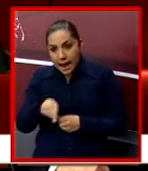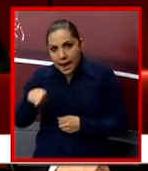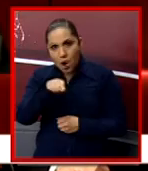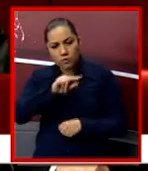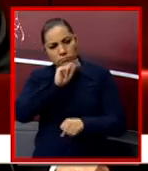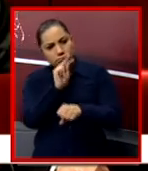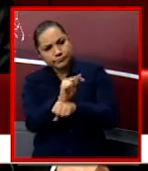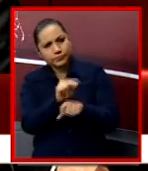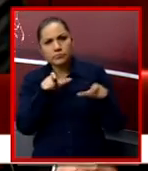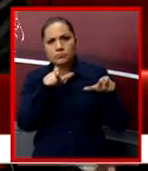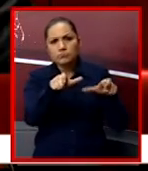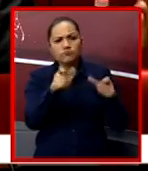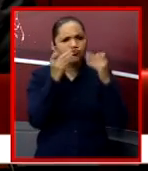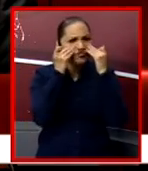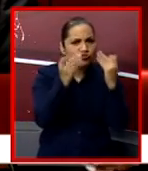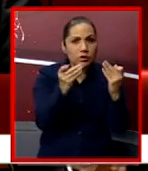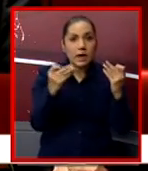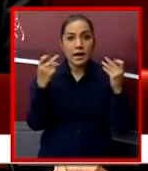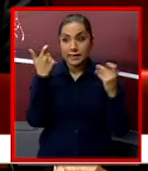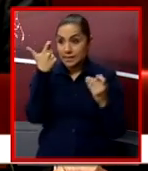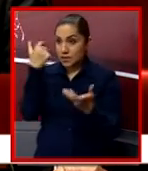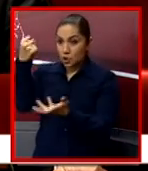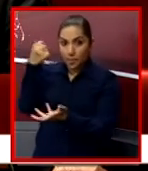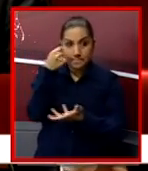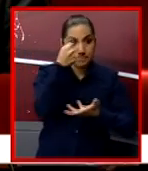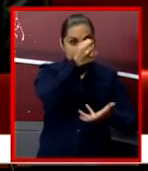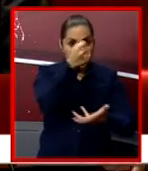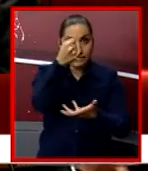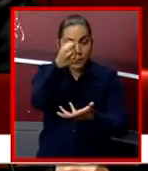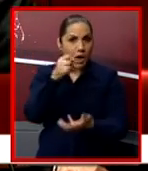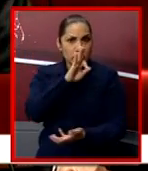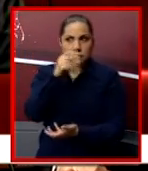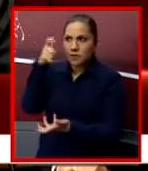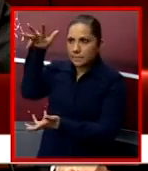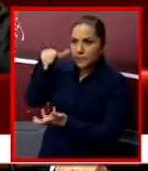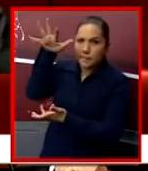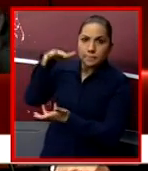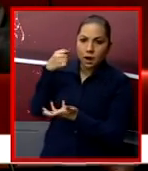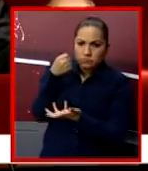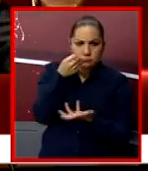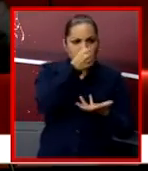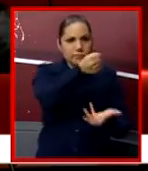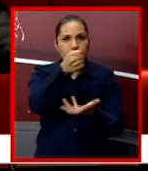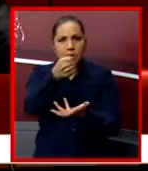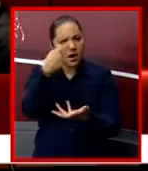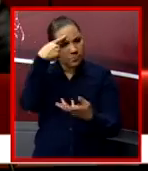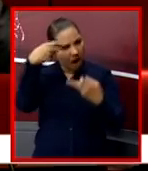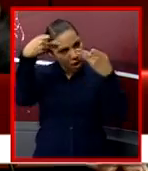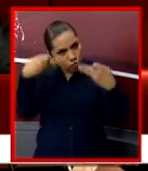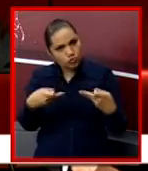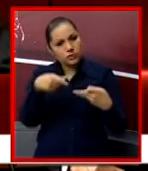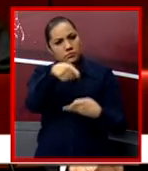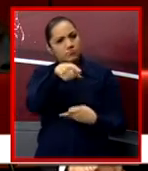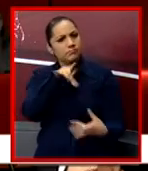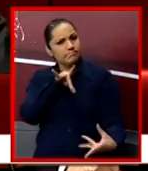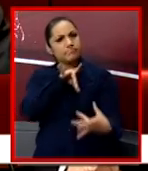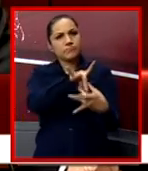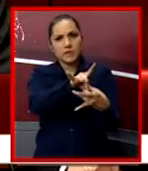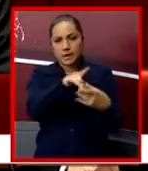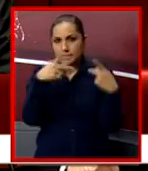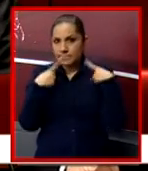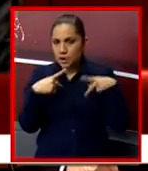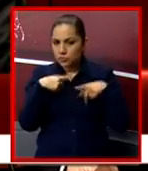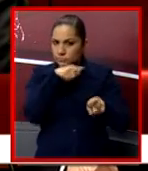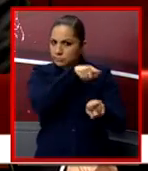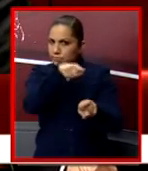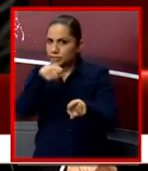sociedad mexicana que los recursos que se logren captar y esta bolsa se apliquen directamente a donde tienen que llegar